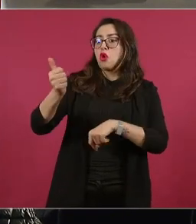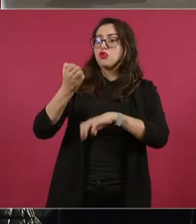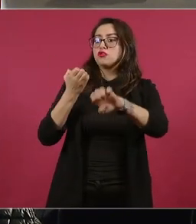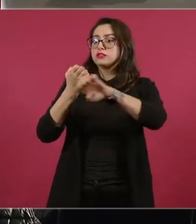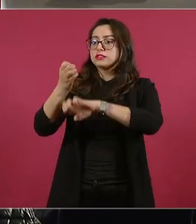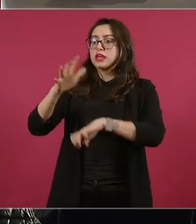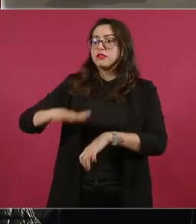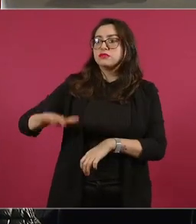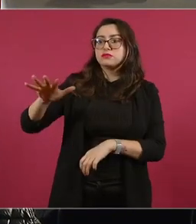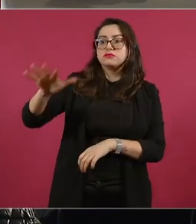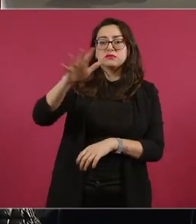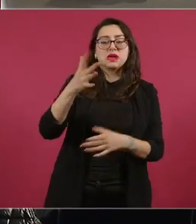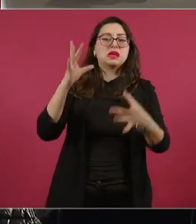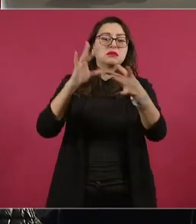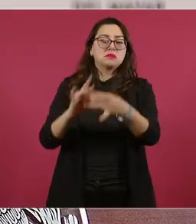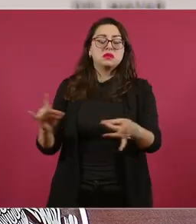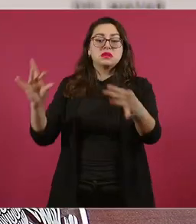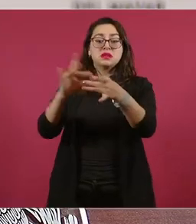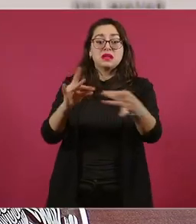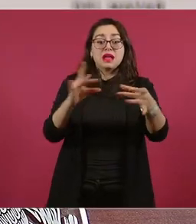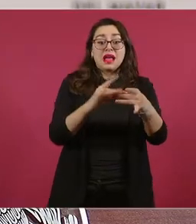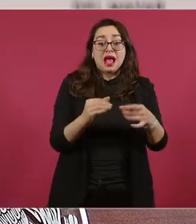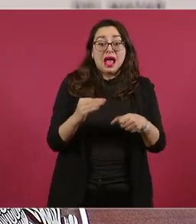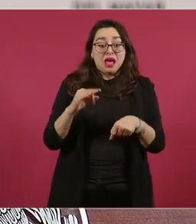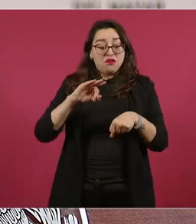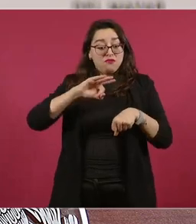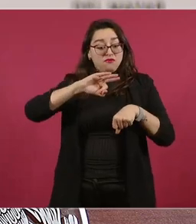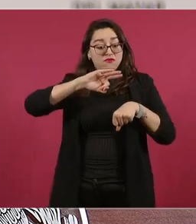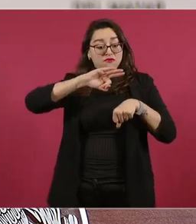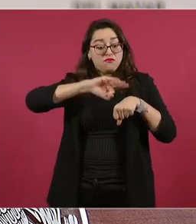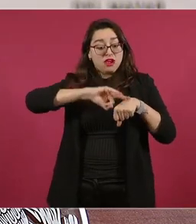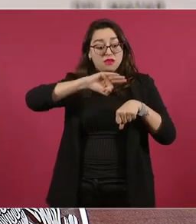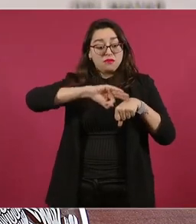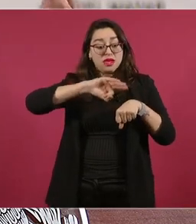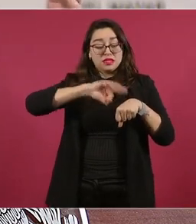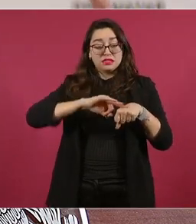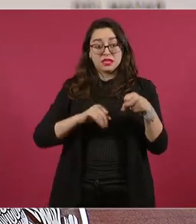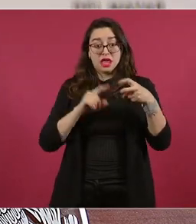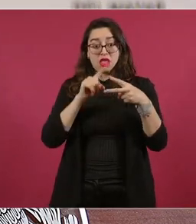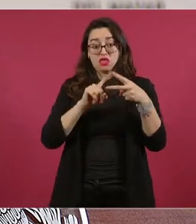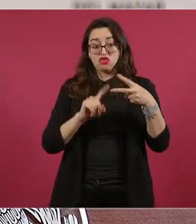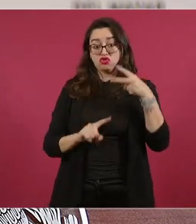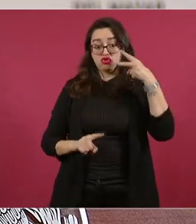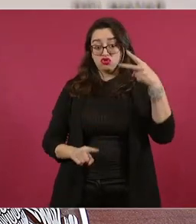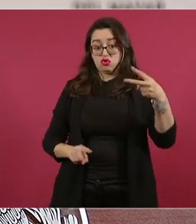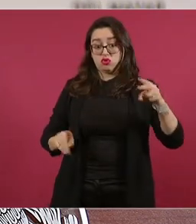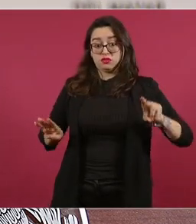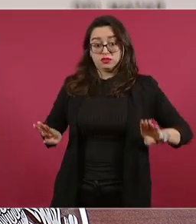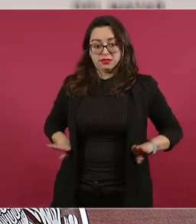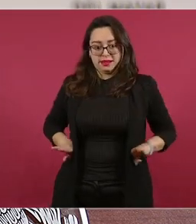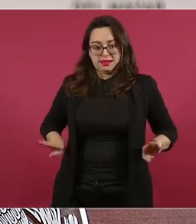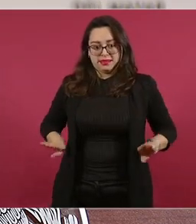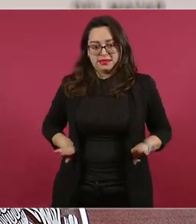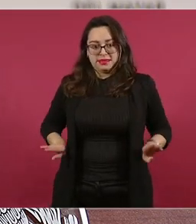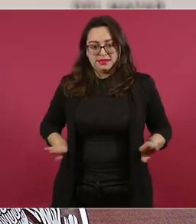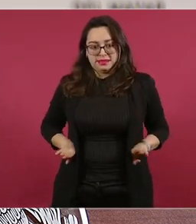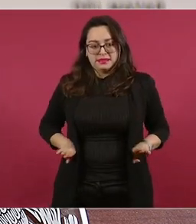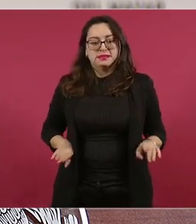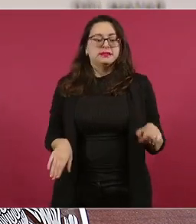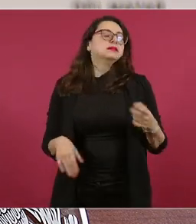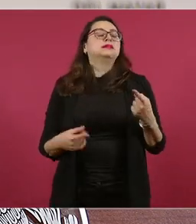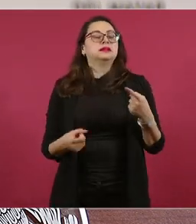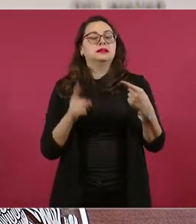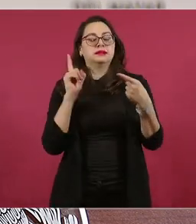el lugar, la megafarmacia tiene dos grandes componentes. Uno, que es el espacio en